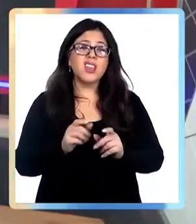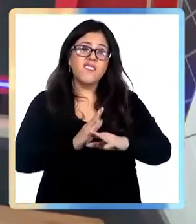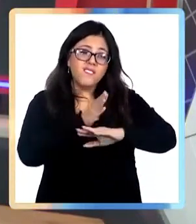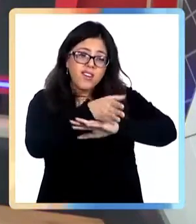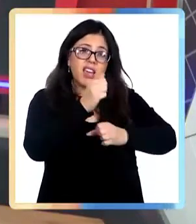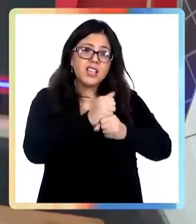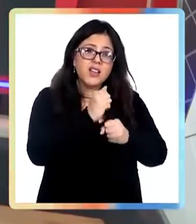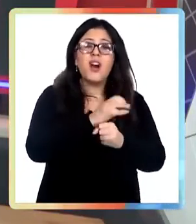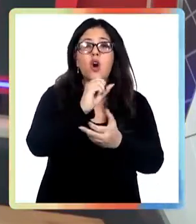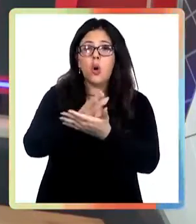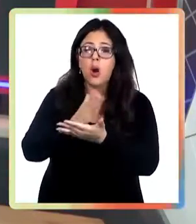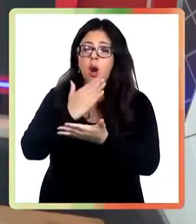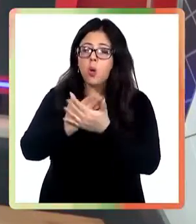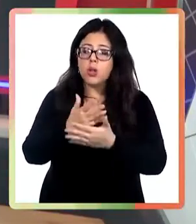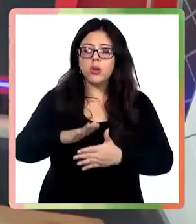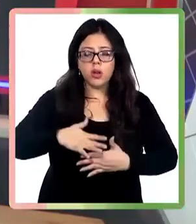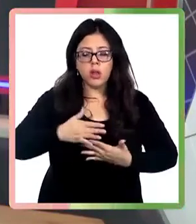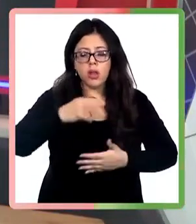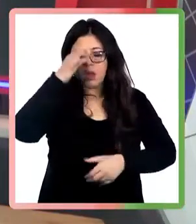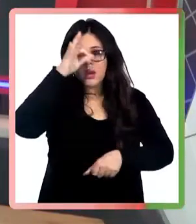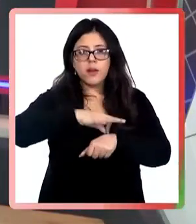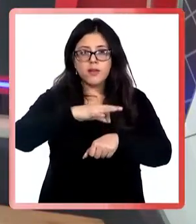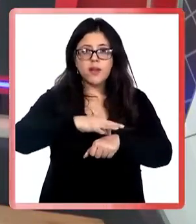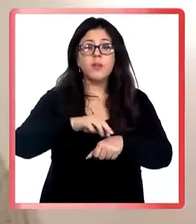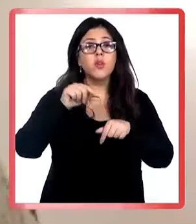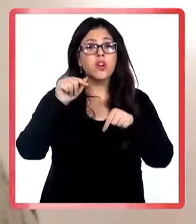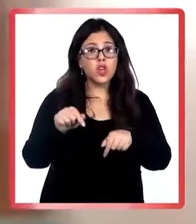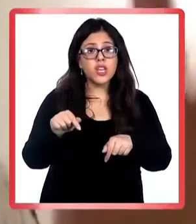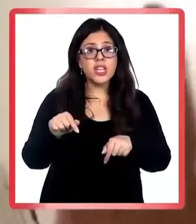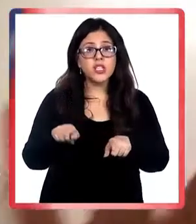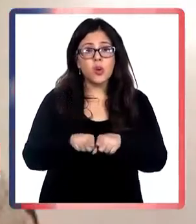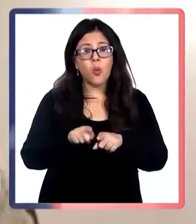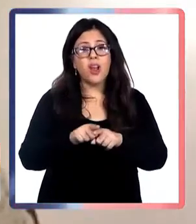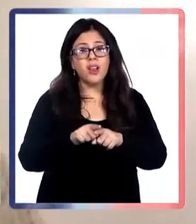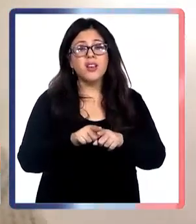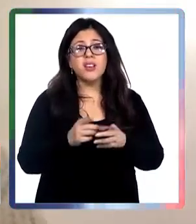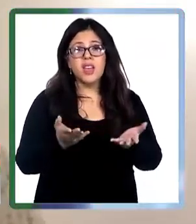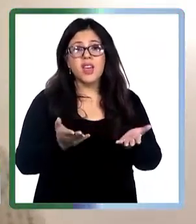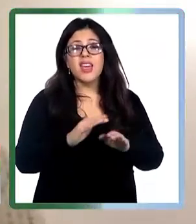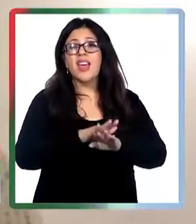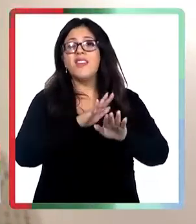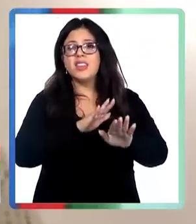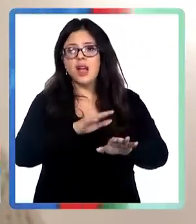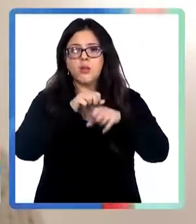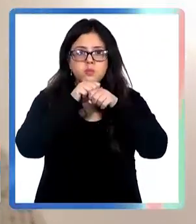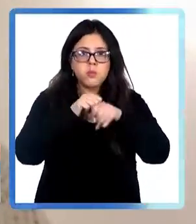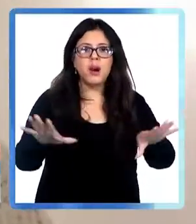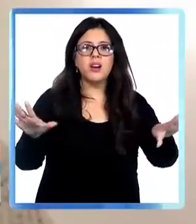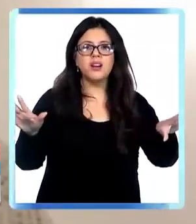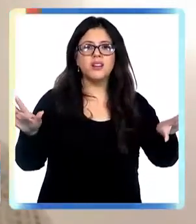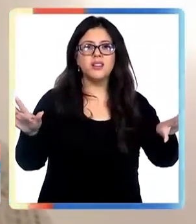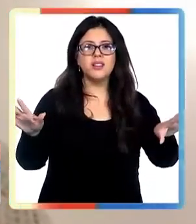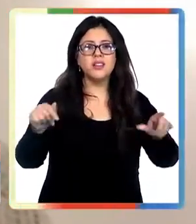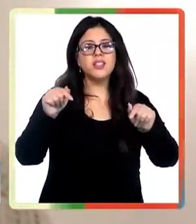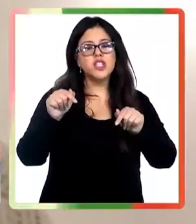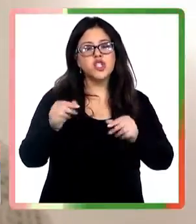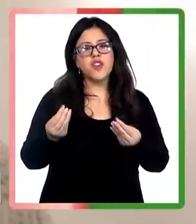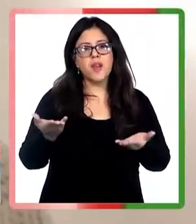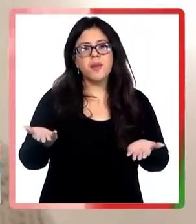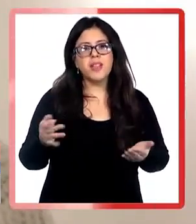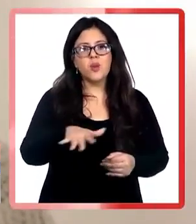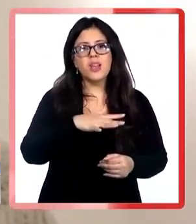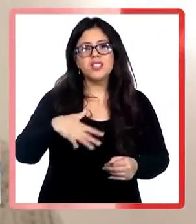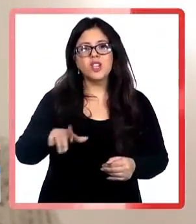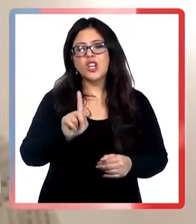o ir a la escuela cuando están con síntomas y de esa forma generar mayor cantidad de casos en nuestras comunidades. Por supuesto, es una